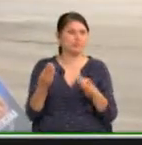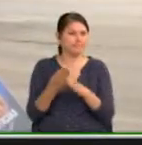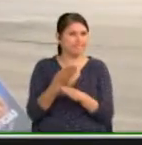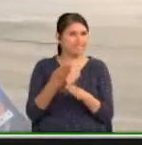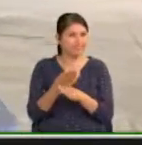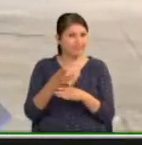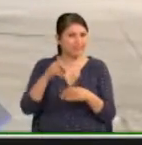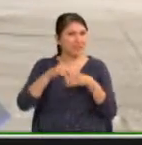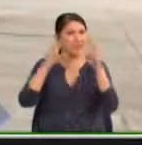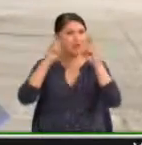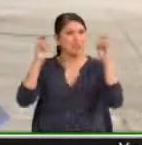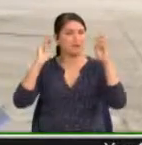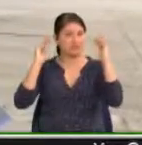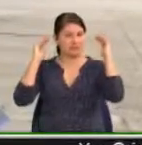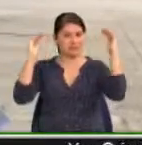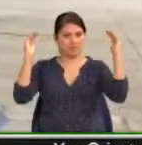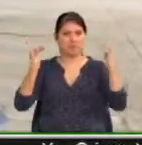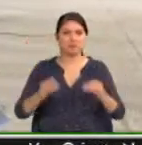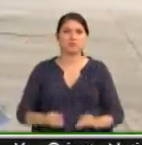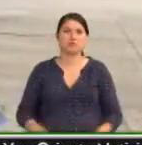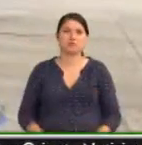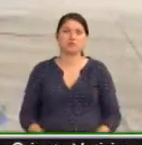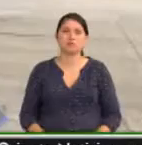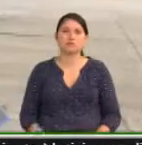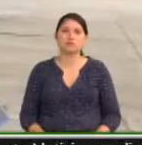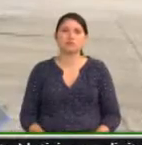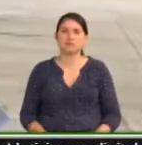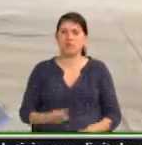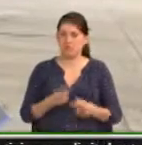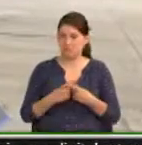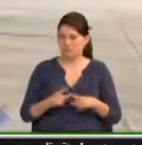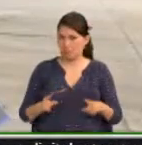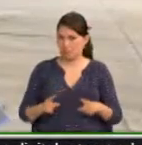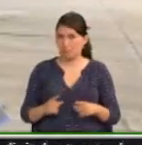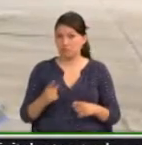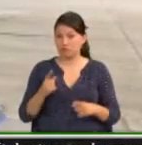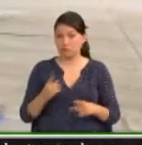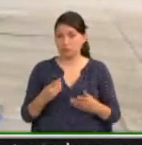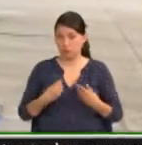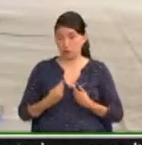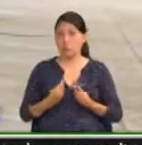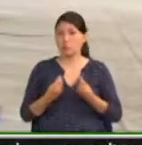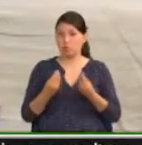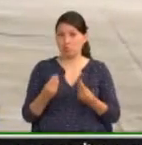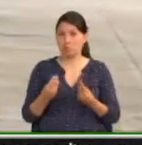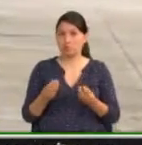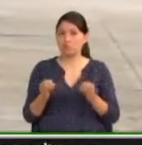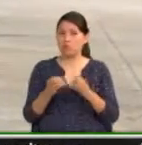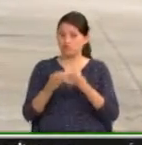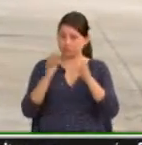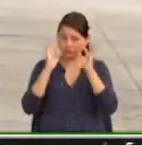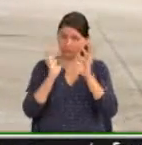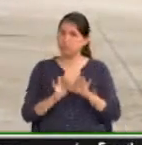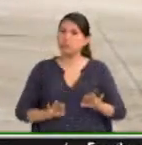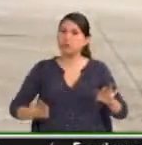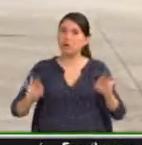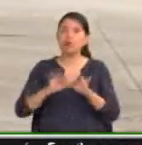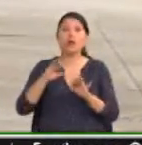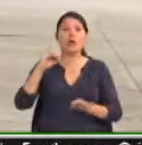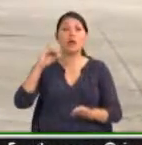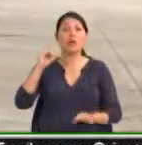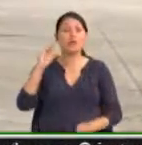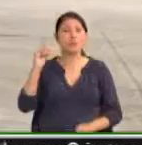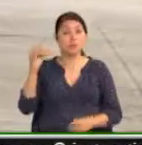inconvenientes aquí en el tema de lo del estadio, pero le doy un valor mucho más importante de saber que